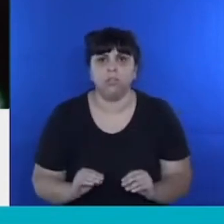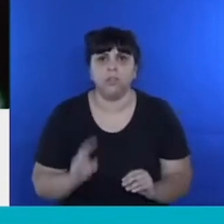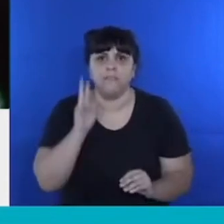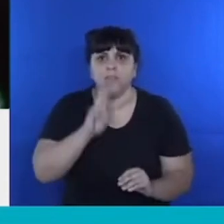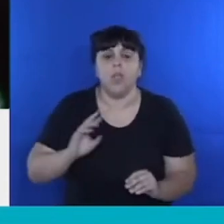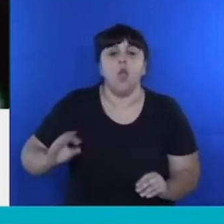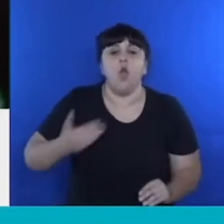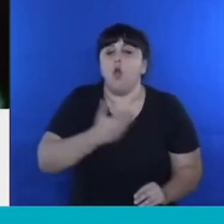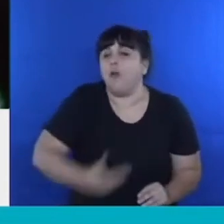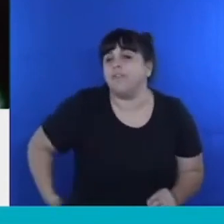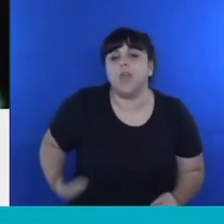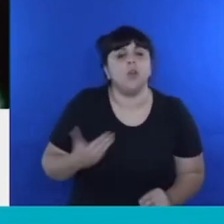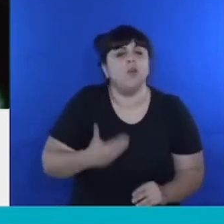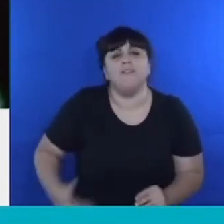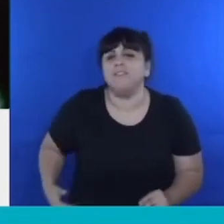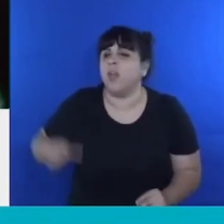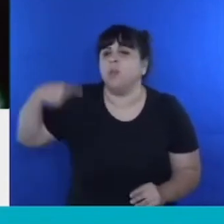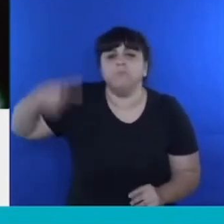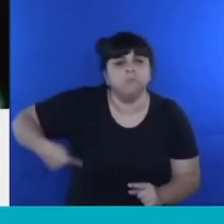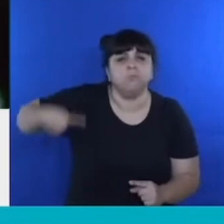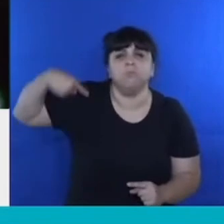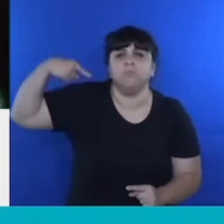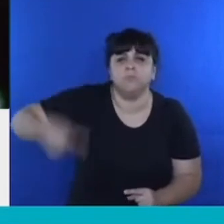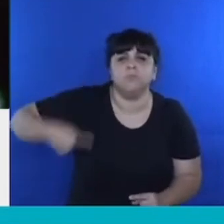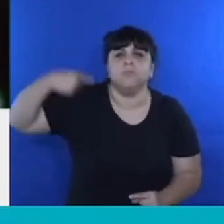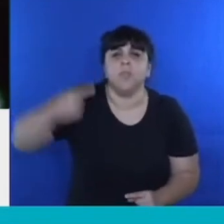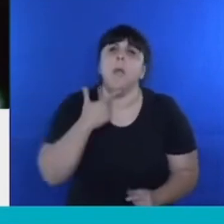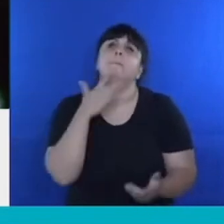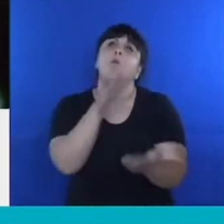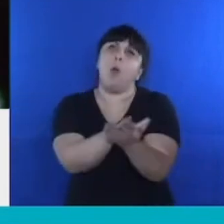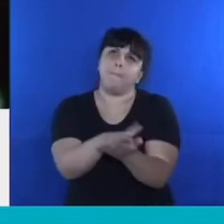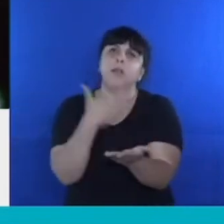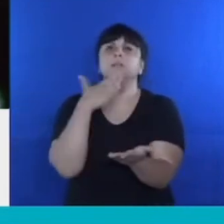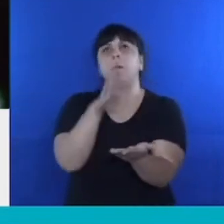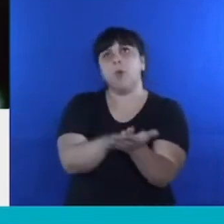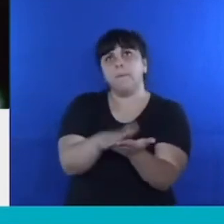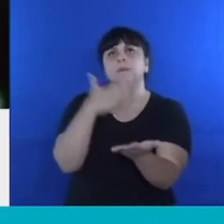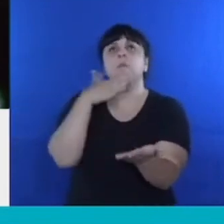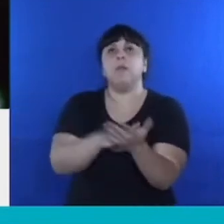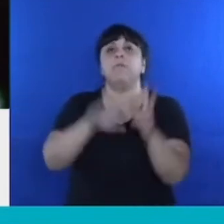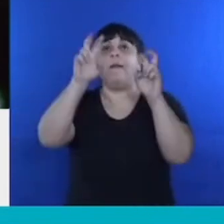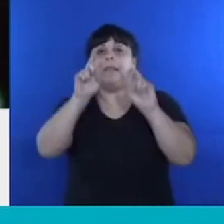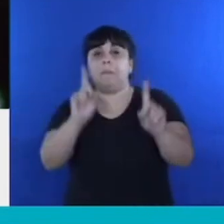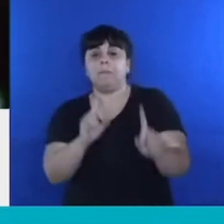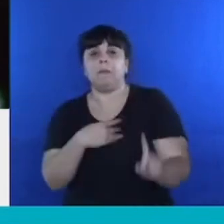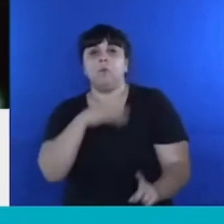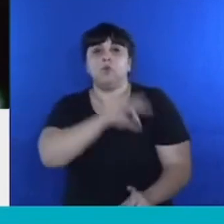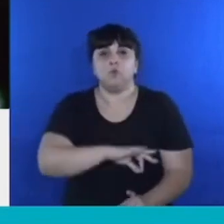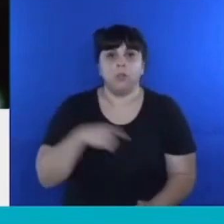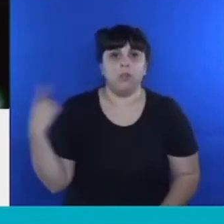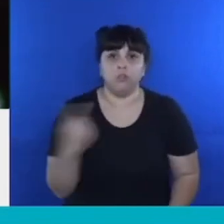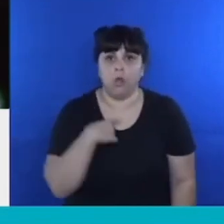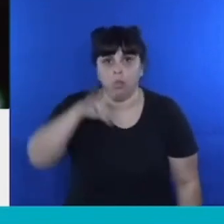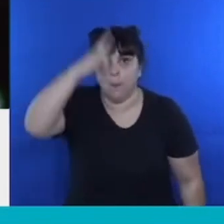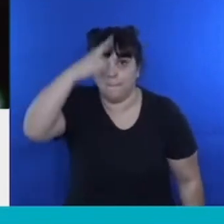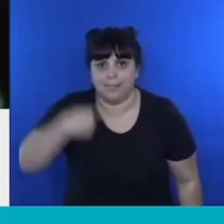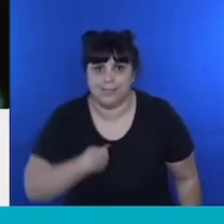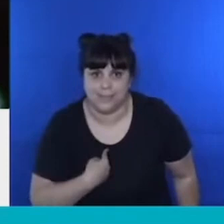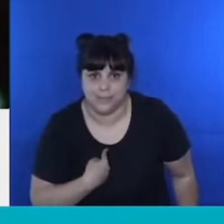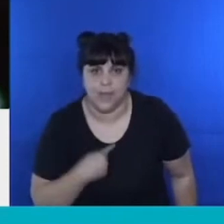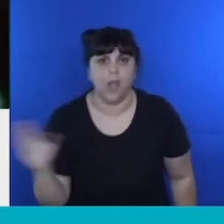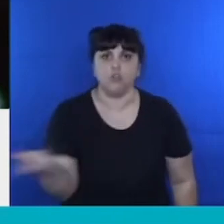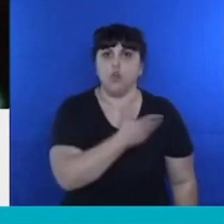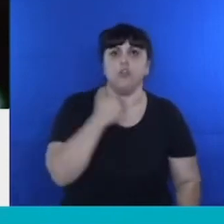los gobiernos, uno tras otro, nos hicieron promesas en relación a eso. Todos nos mintieron, a las y